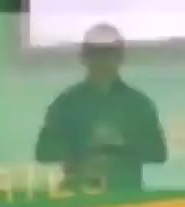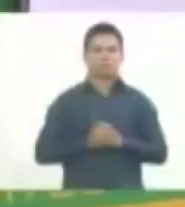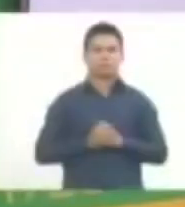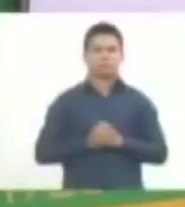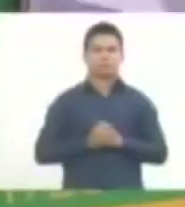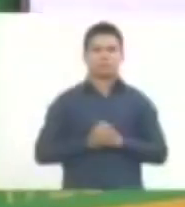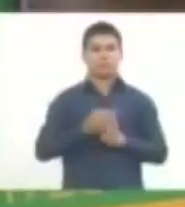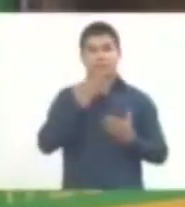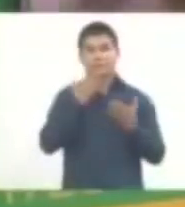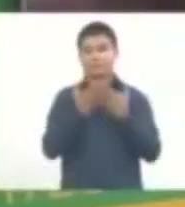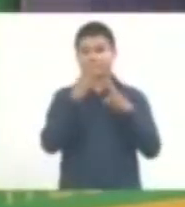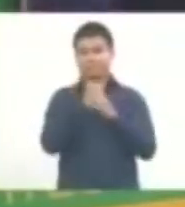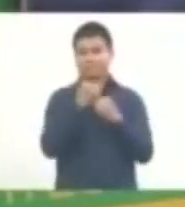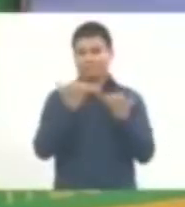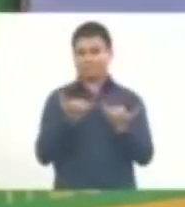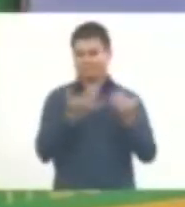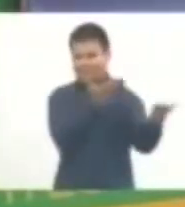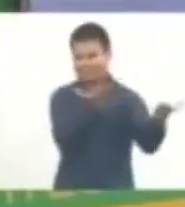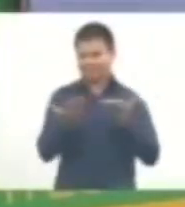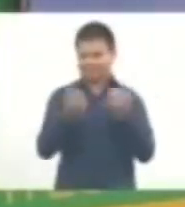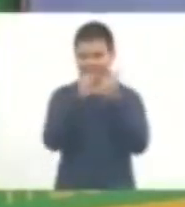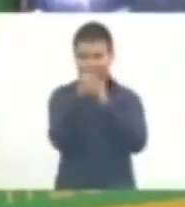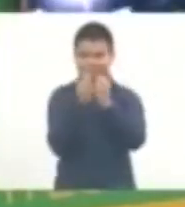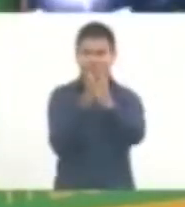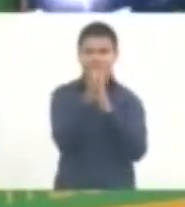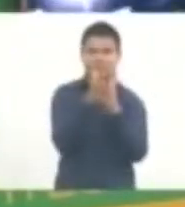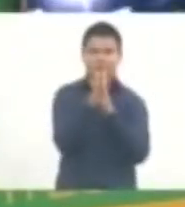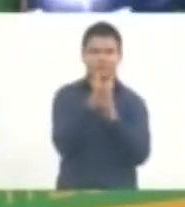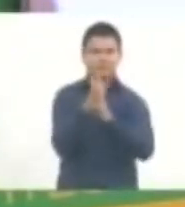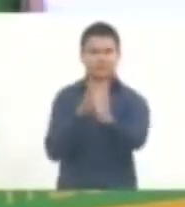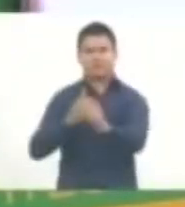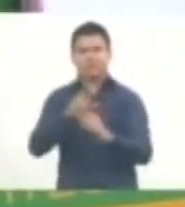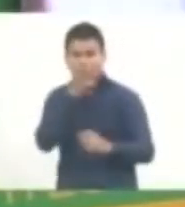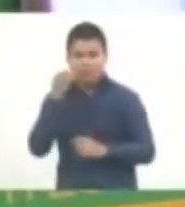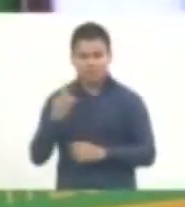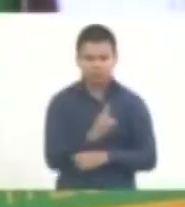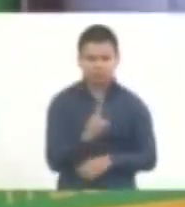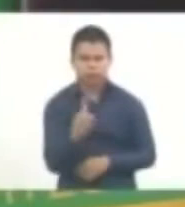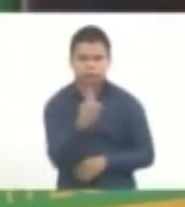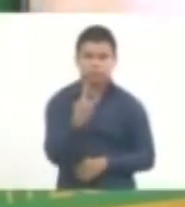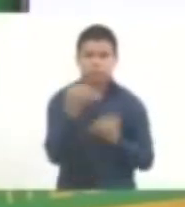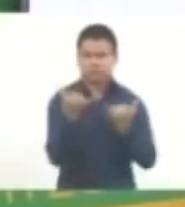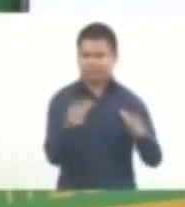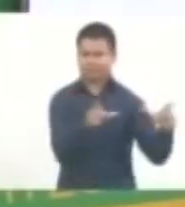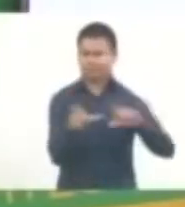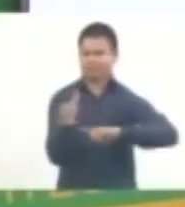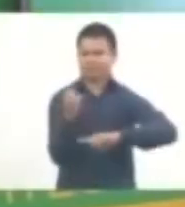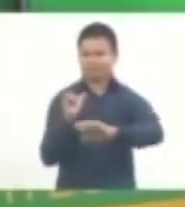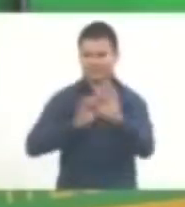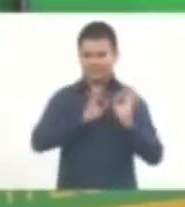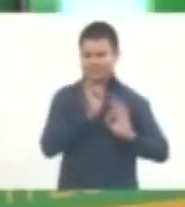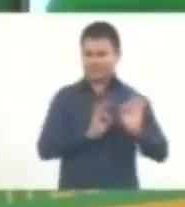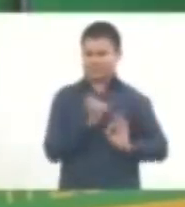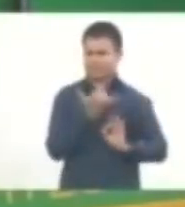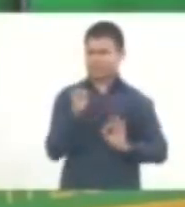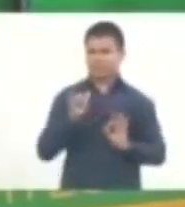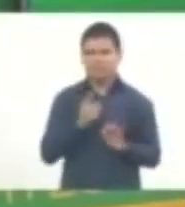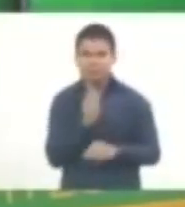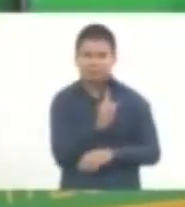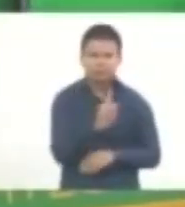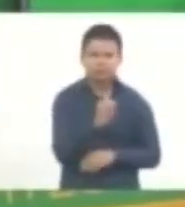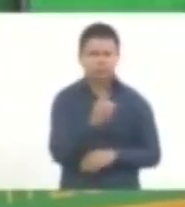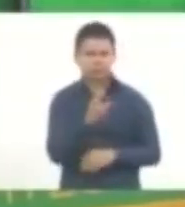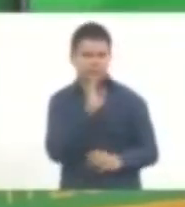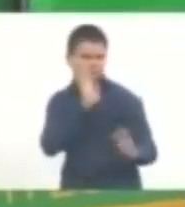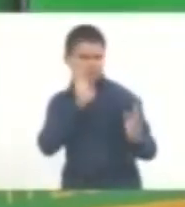Muy buenas noches, bienvenidos a la información deportiva. El delantero Carlos Bacca está listo para enfrentar a Bolivia, precisamente el